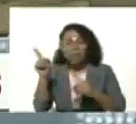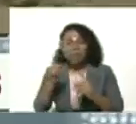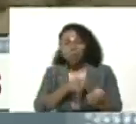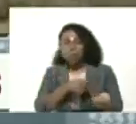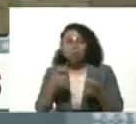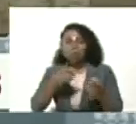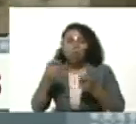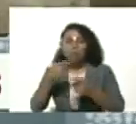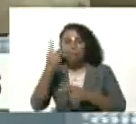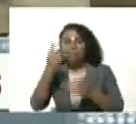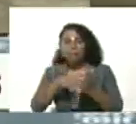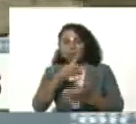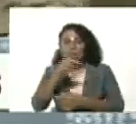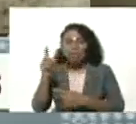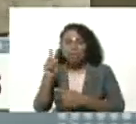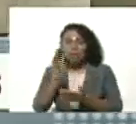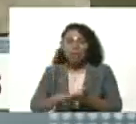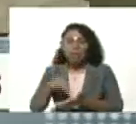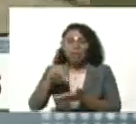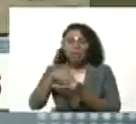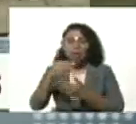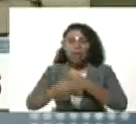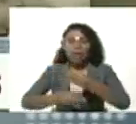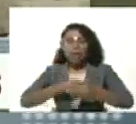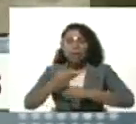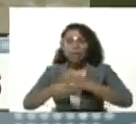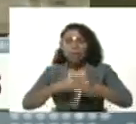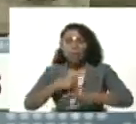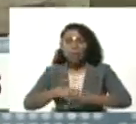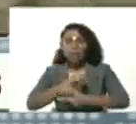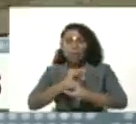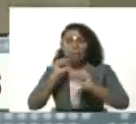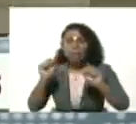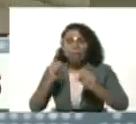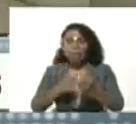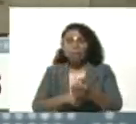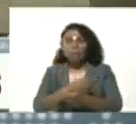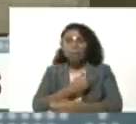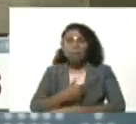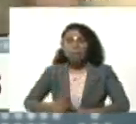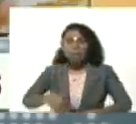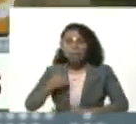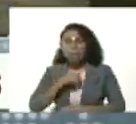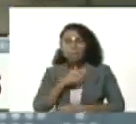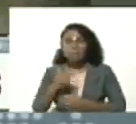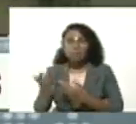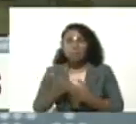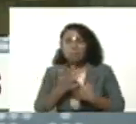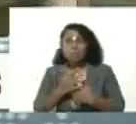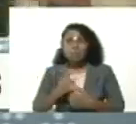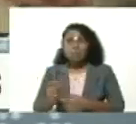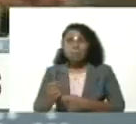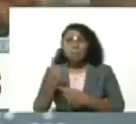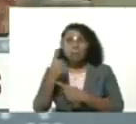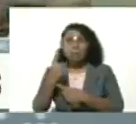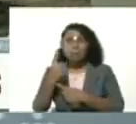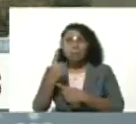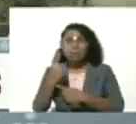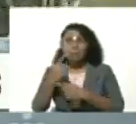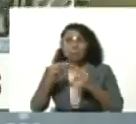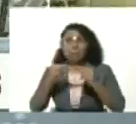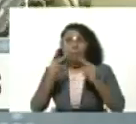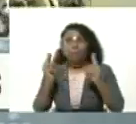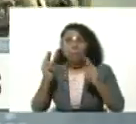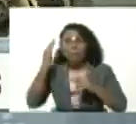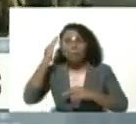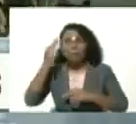1.200 hermanos. El levantamiento se está haciendo. En horas de la mañana, hermano presidente, estaremos recibiendo ya el primer puente sustitutivo del puente